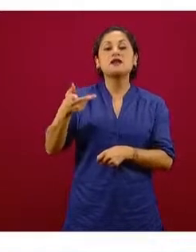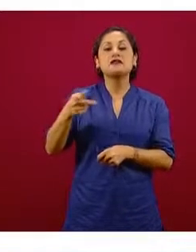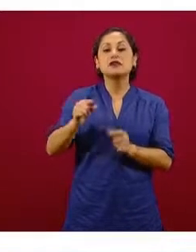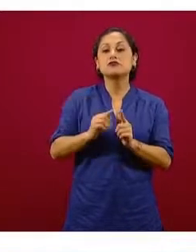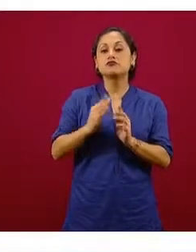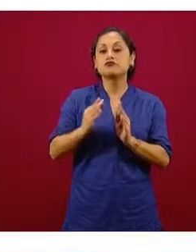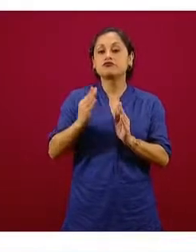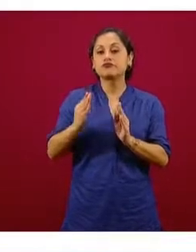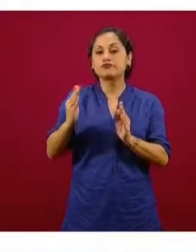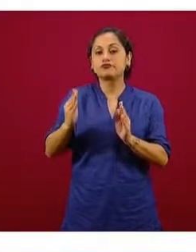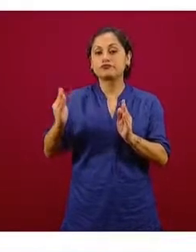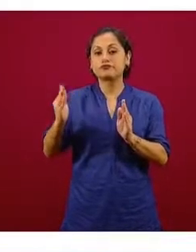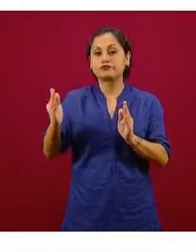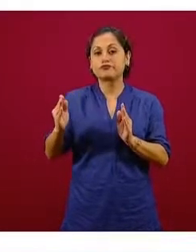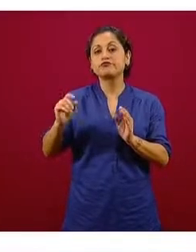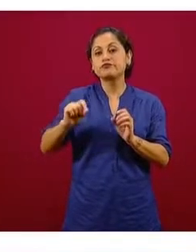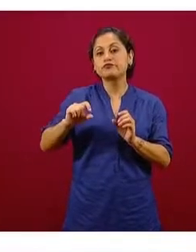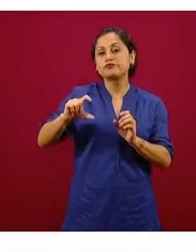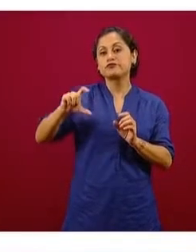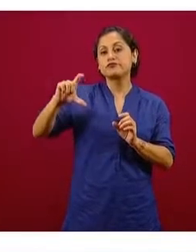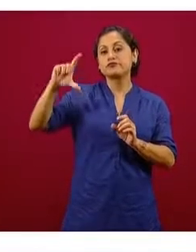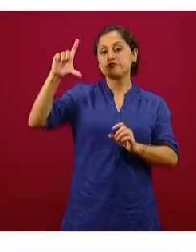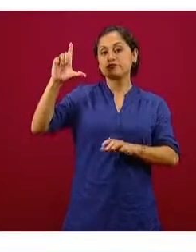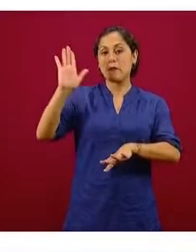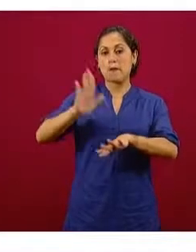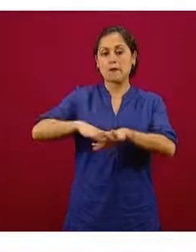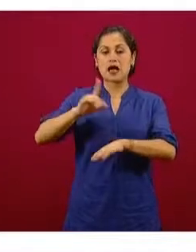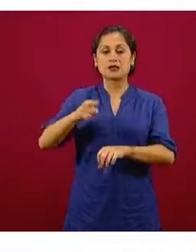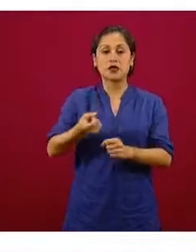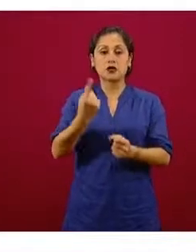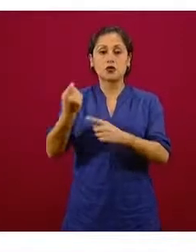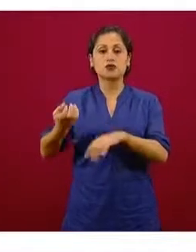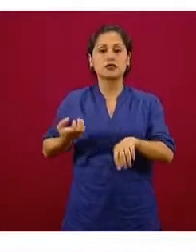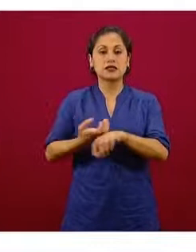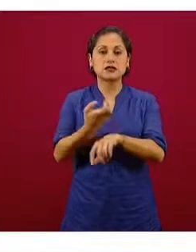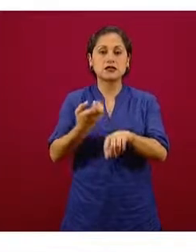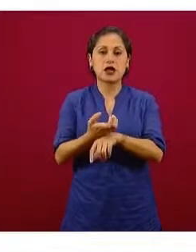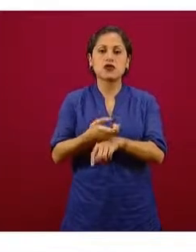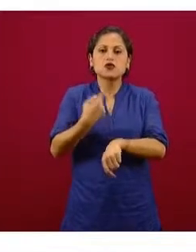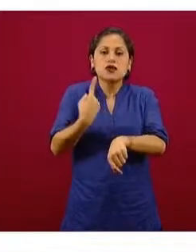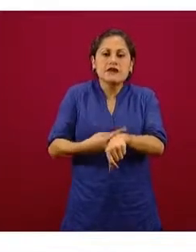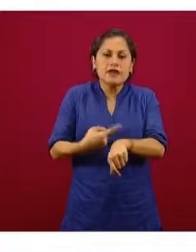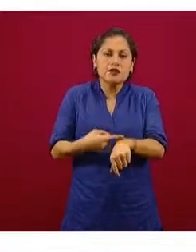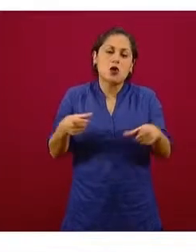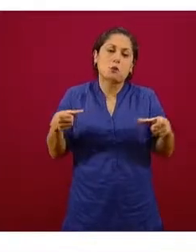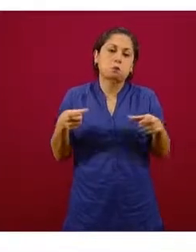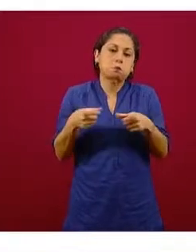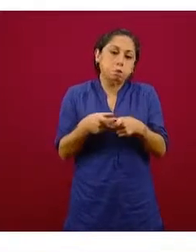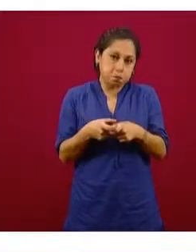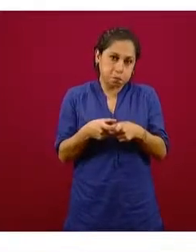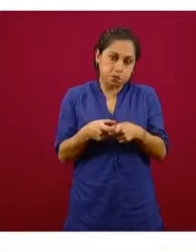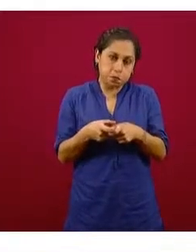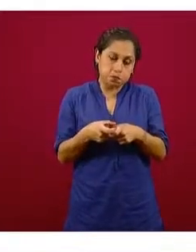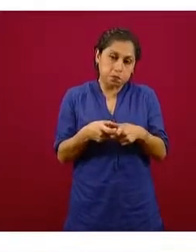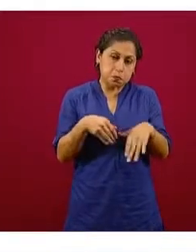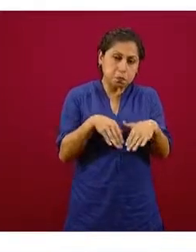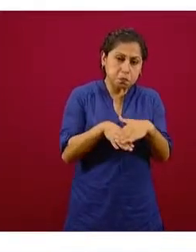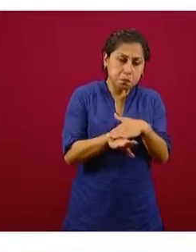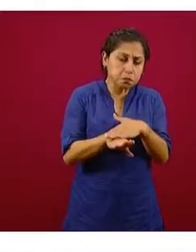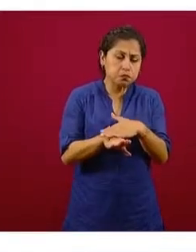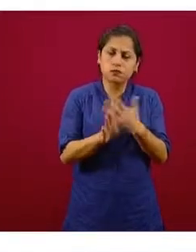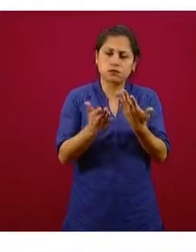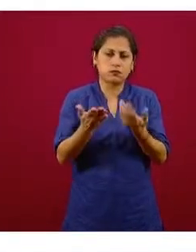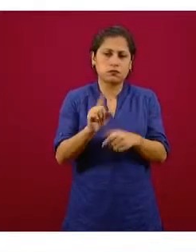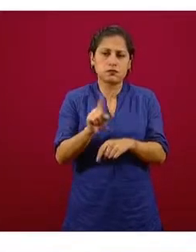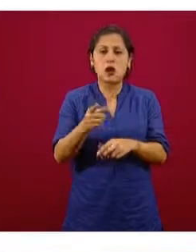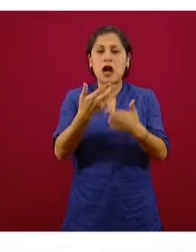esta disponibilidad se incrementa en las entidades federativas que todavía no tienen una carga importante de enfermedad o que